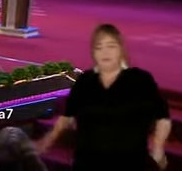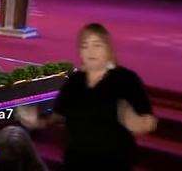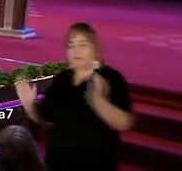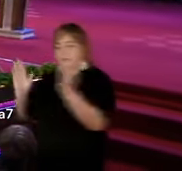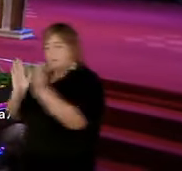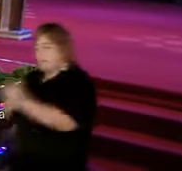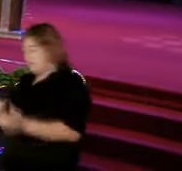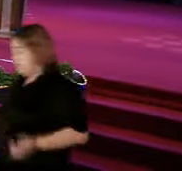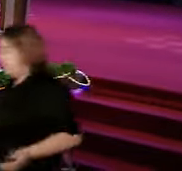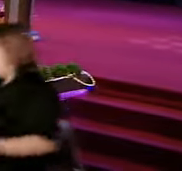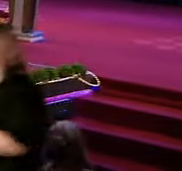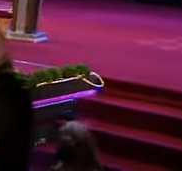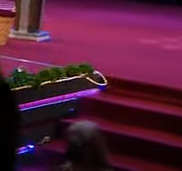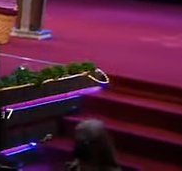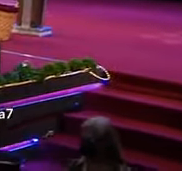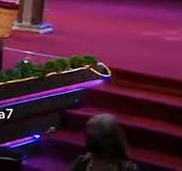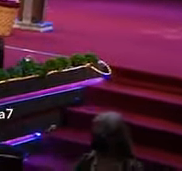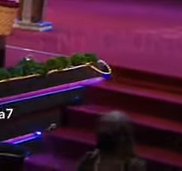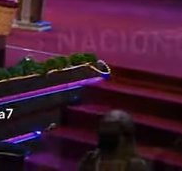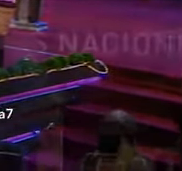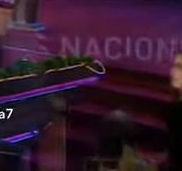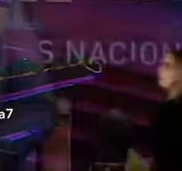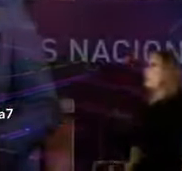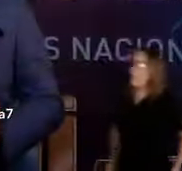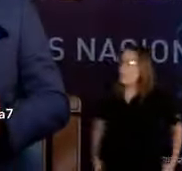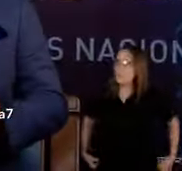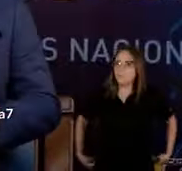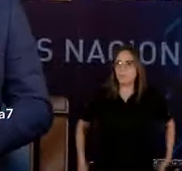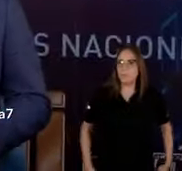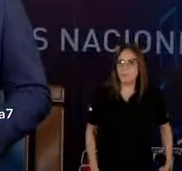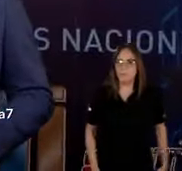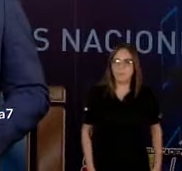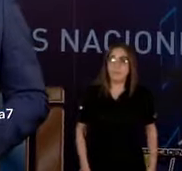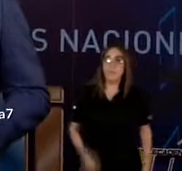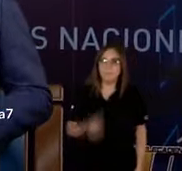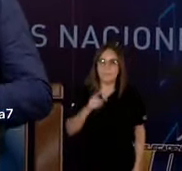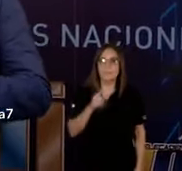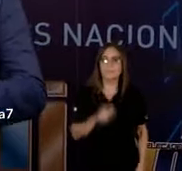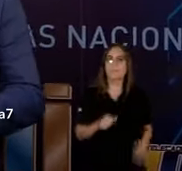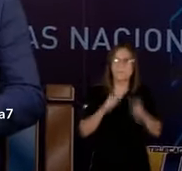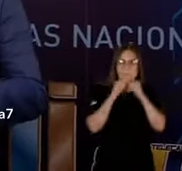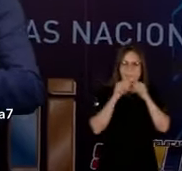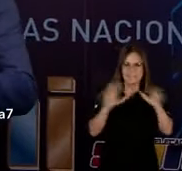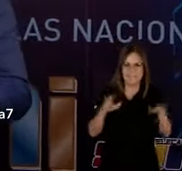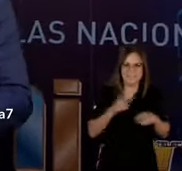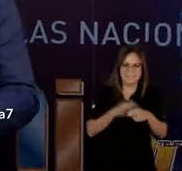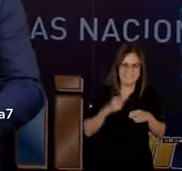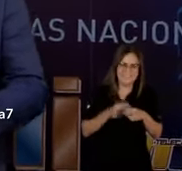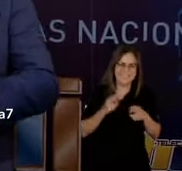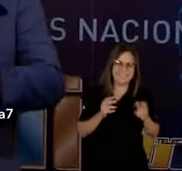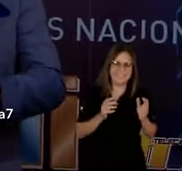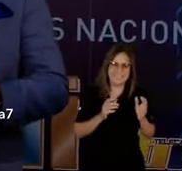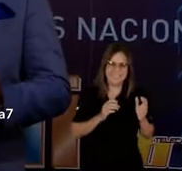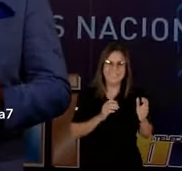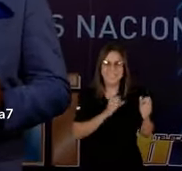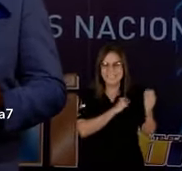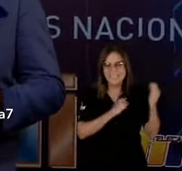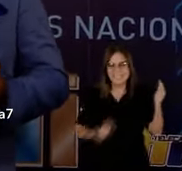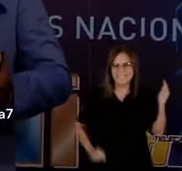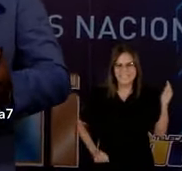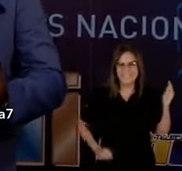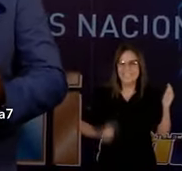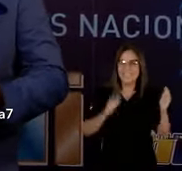Pueden pasar con calma, pero con adoración. Que bendecidos en el nombre del Señor, damos gloria a